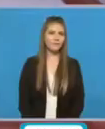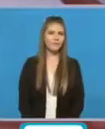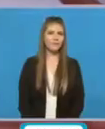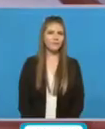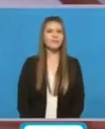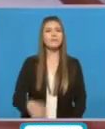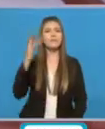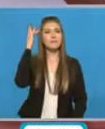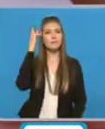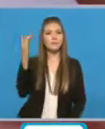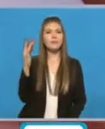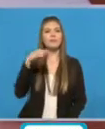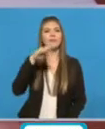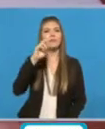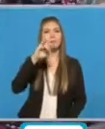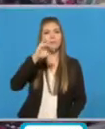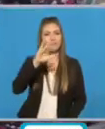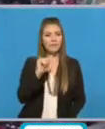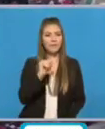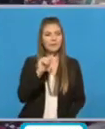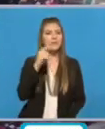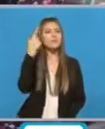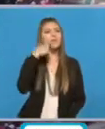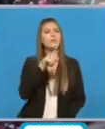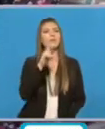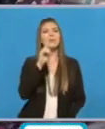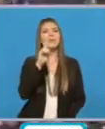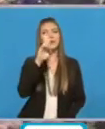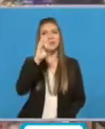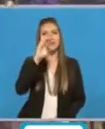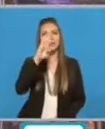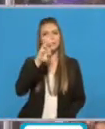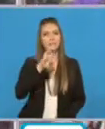Bueno, Santa Mónica, Ay, pero Dios Uribe.